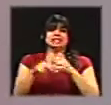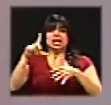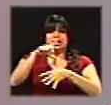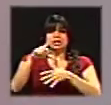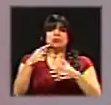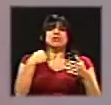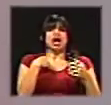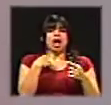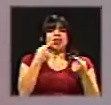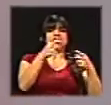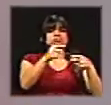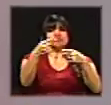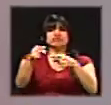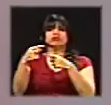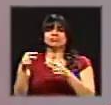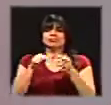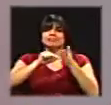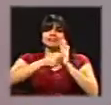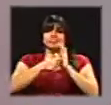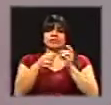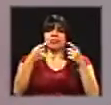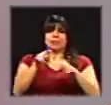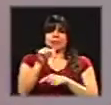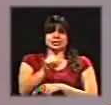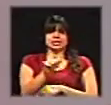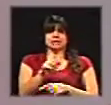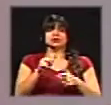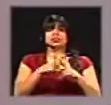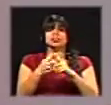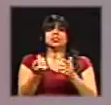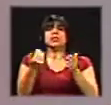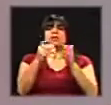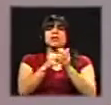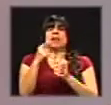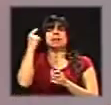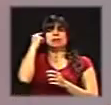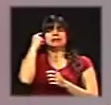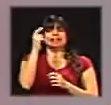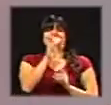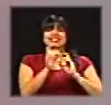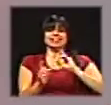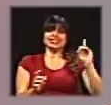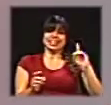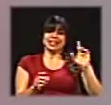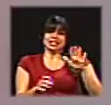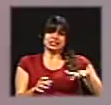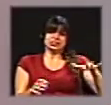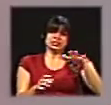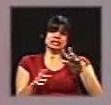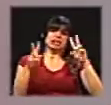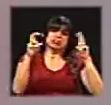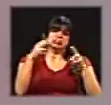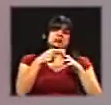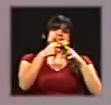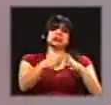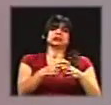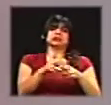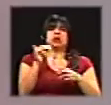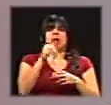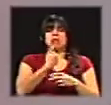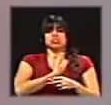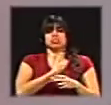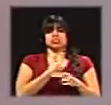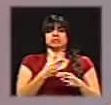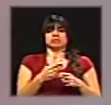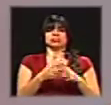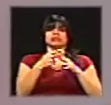casos ejemplarizantes en cuanto a esto. Entonces, hace replantearse también a las derechas, lo que podemos llamar a lo que se han definido o autodefinido